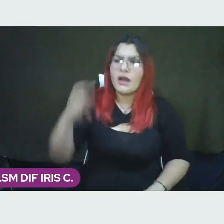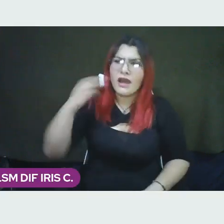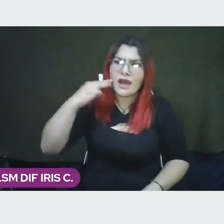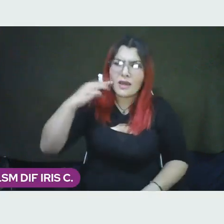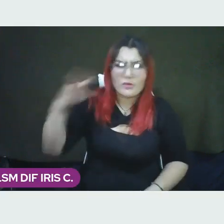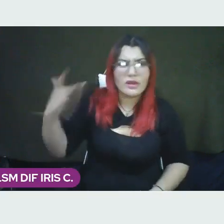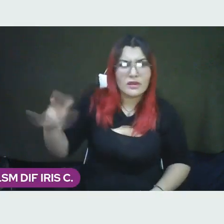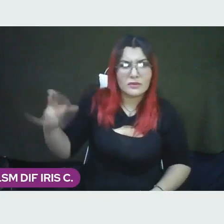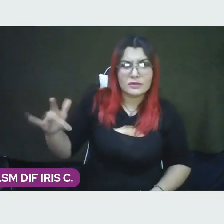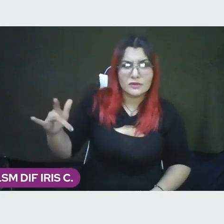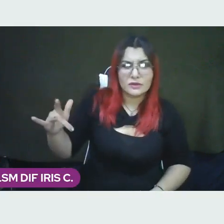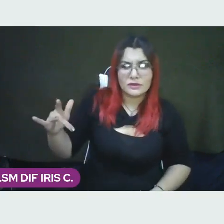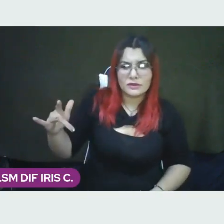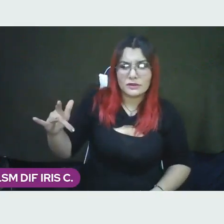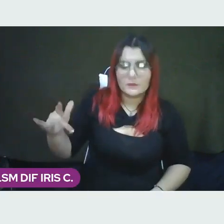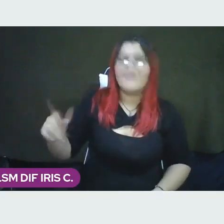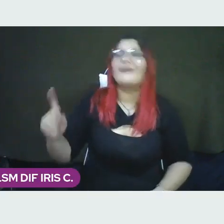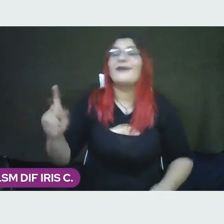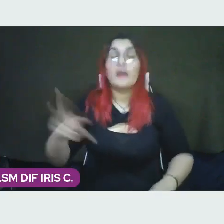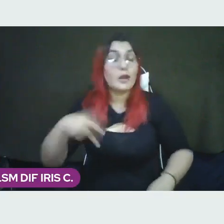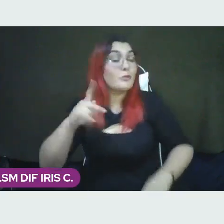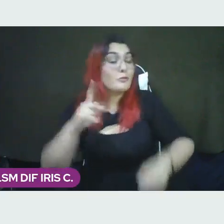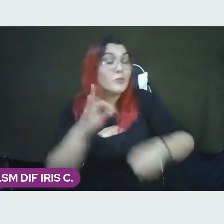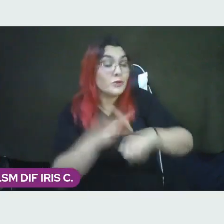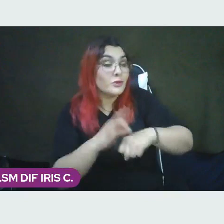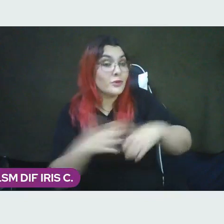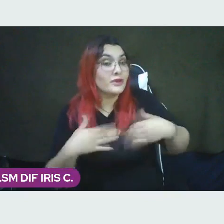localización física de esto.